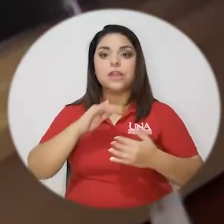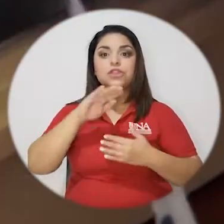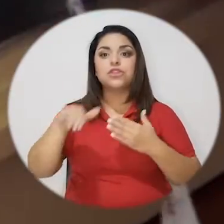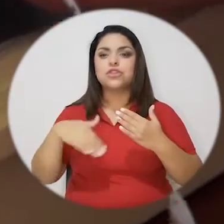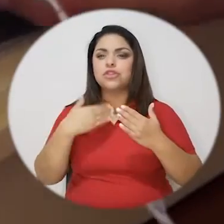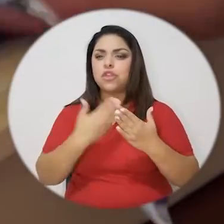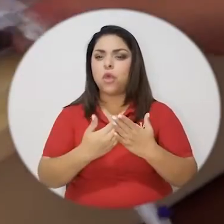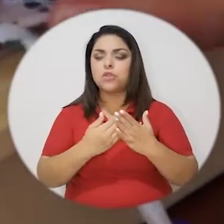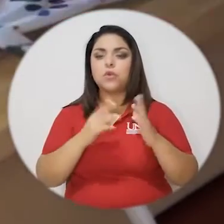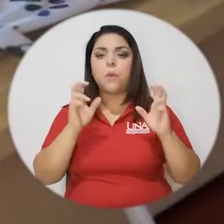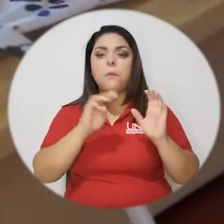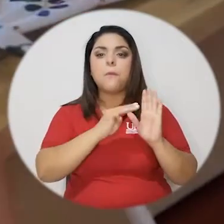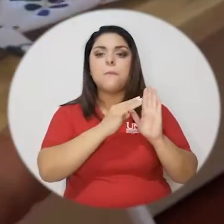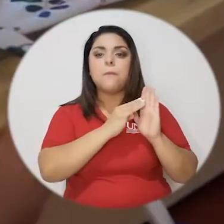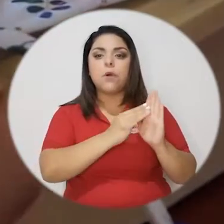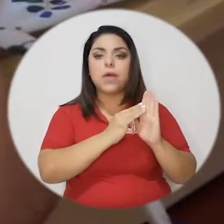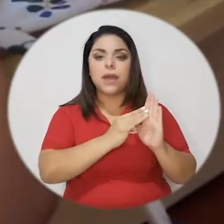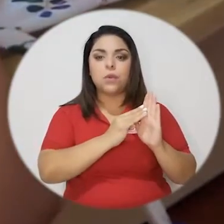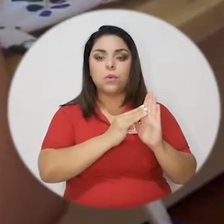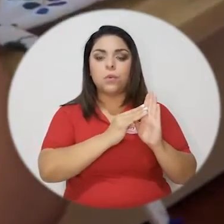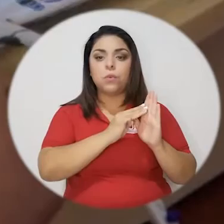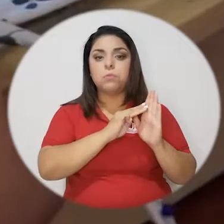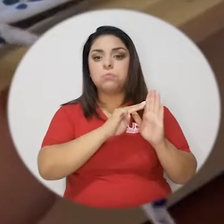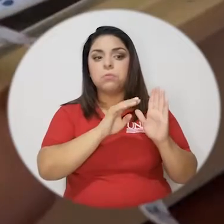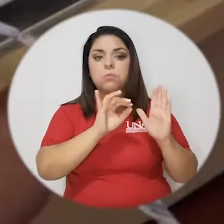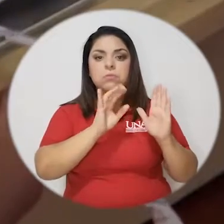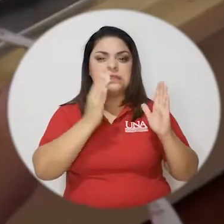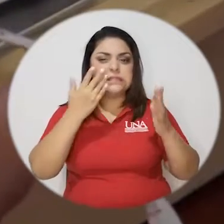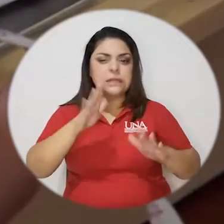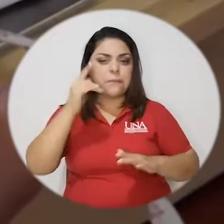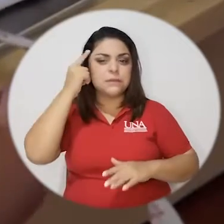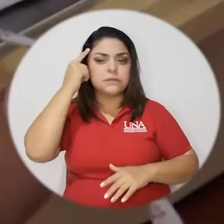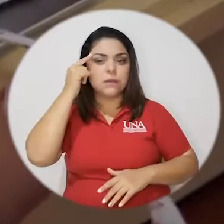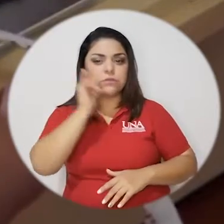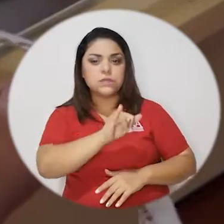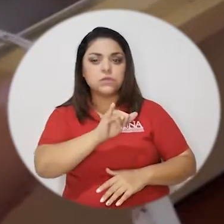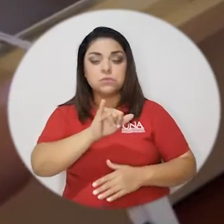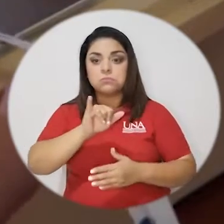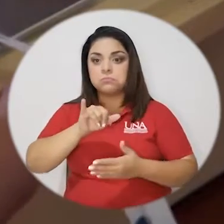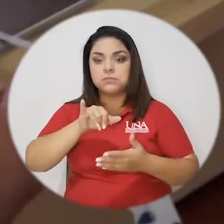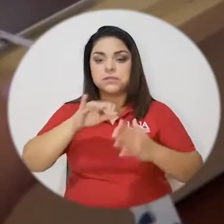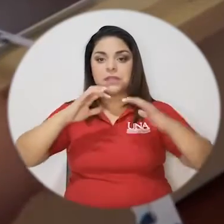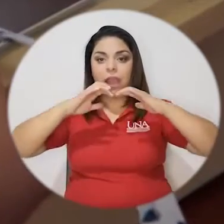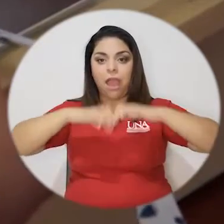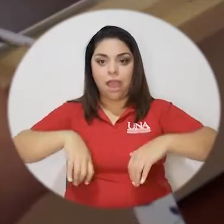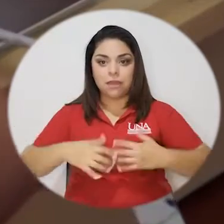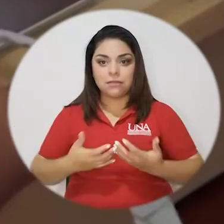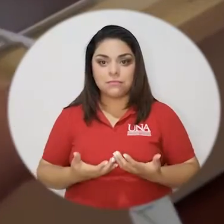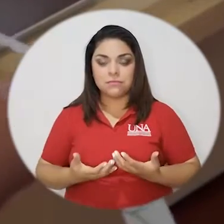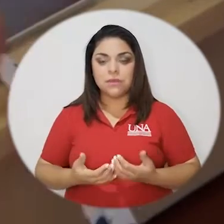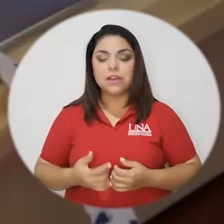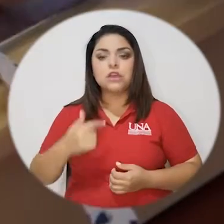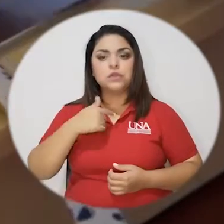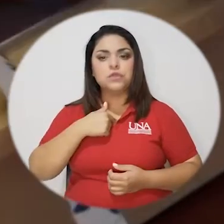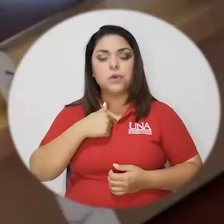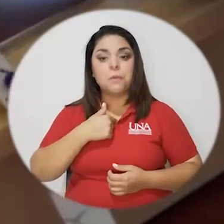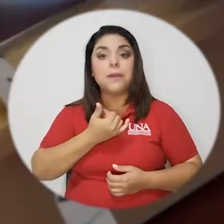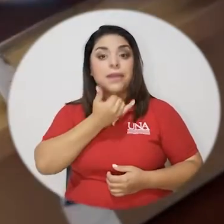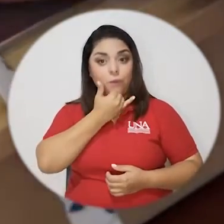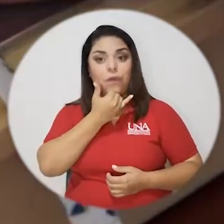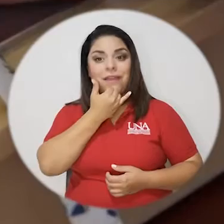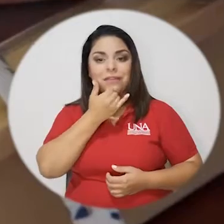modelos se caen. Uno como epidemiólogo se siente, yo me siento feliz de haberme